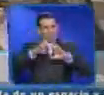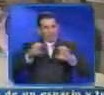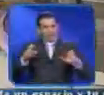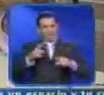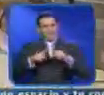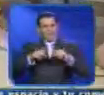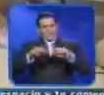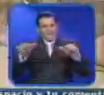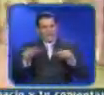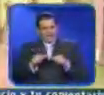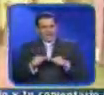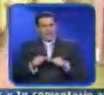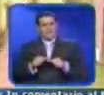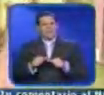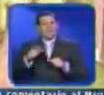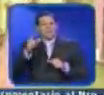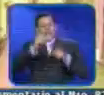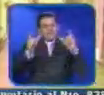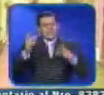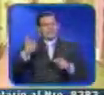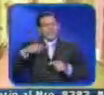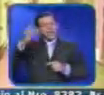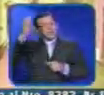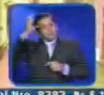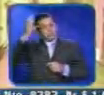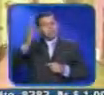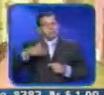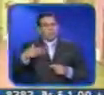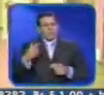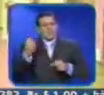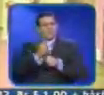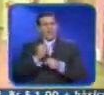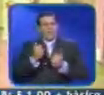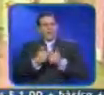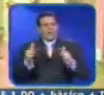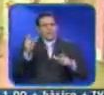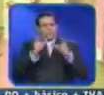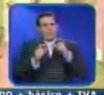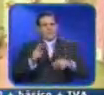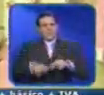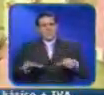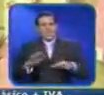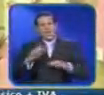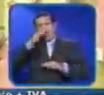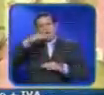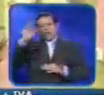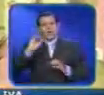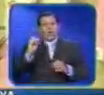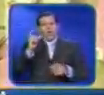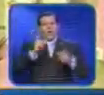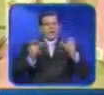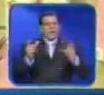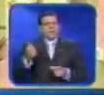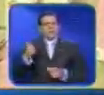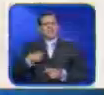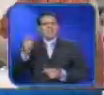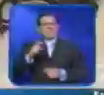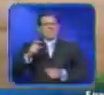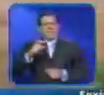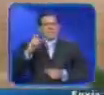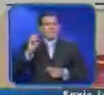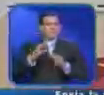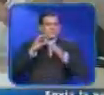diferentes áreas y es gente que está capacitada para trabajar con todo tipo de personas, bien sea con niños, con adultos o incluso gente con necesidades